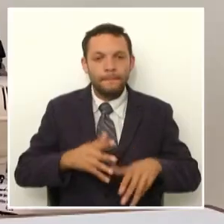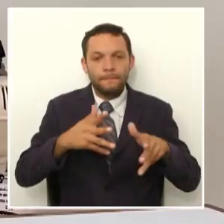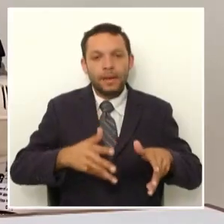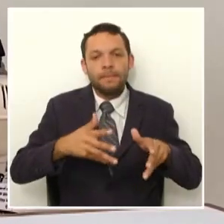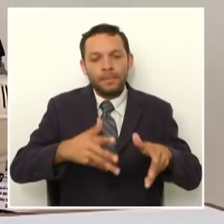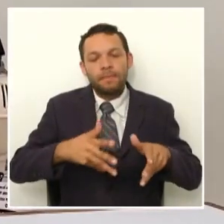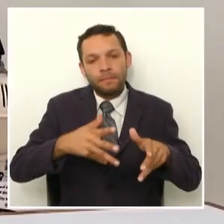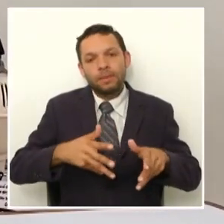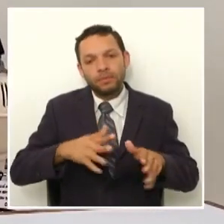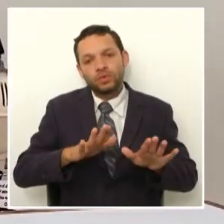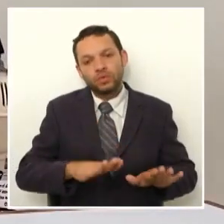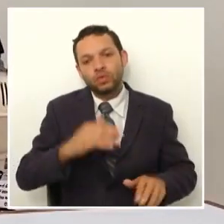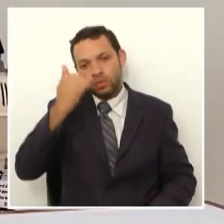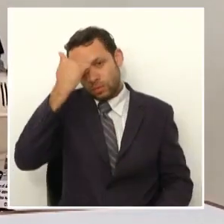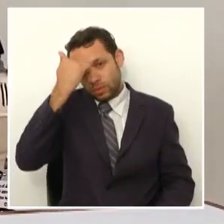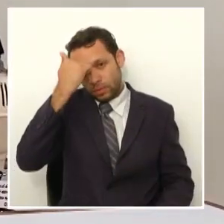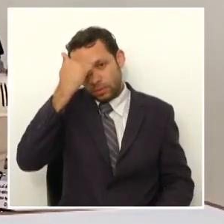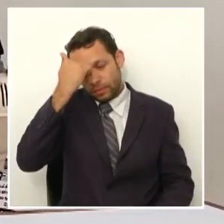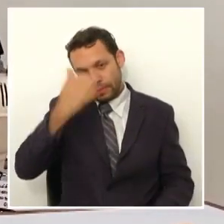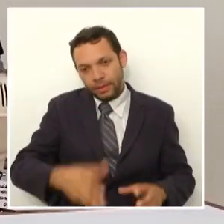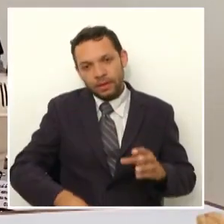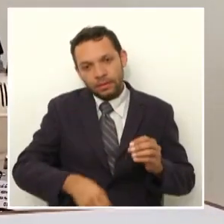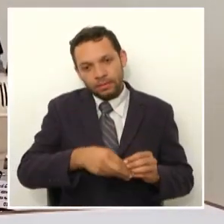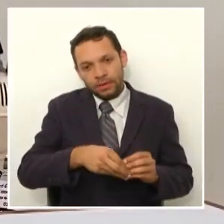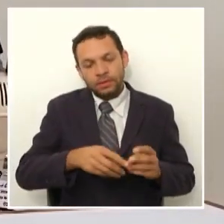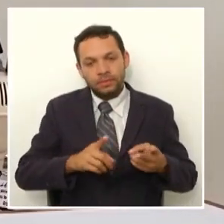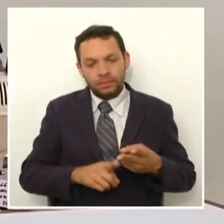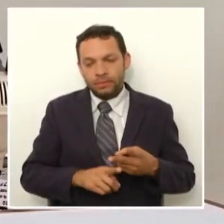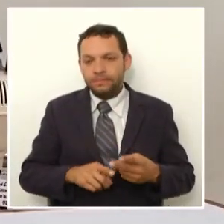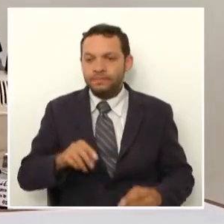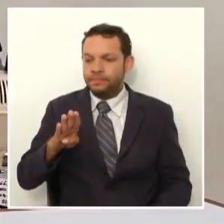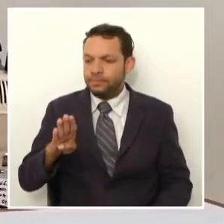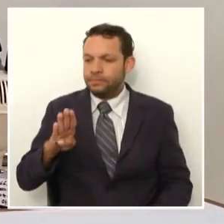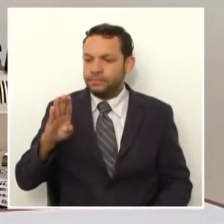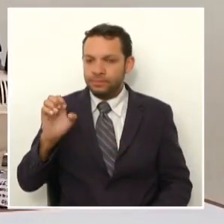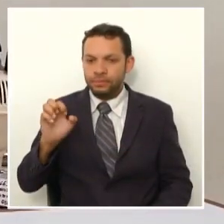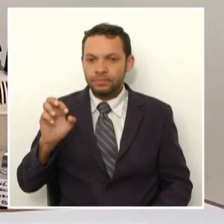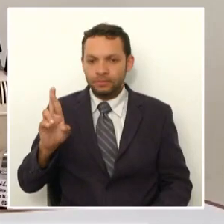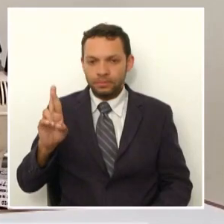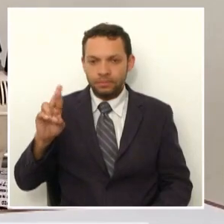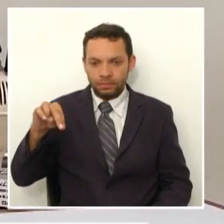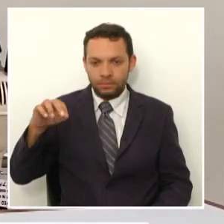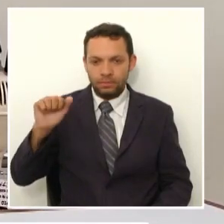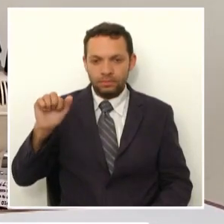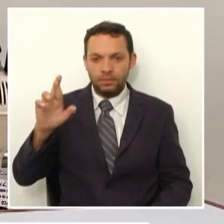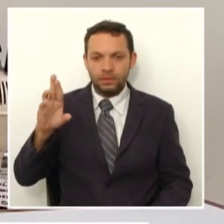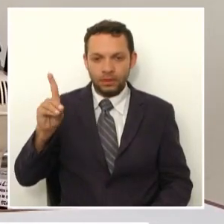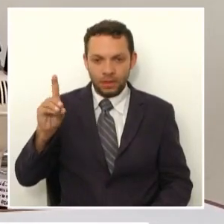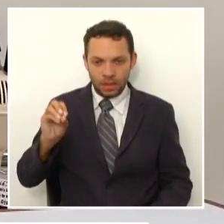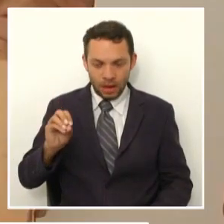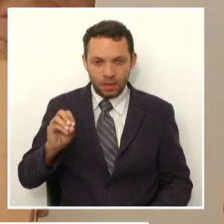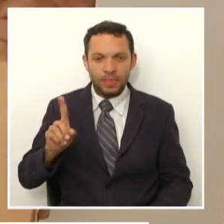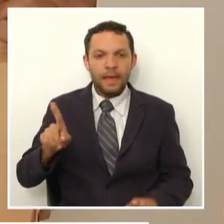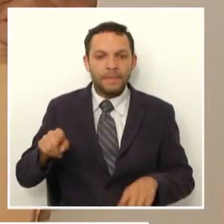médica. Pero adicionalmente el doctor Bernardo mandó a pedir este